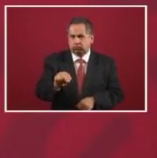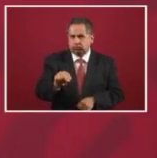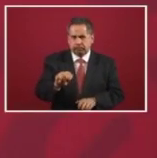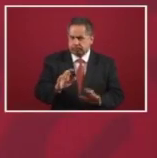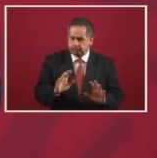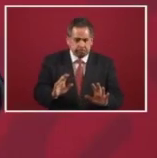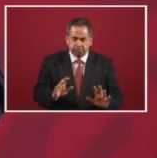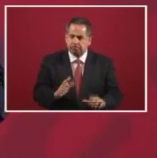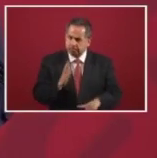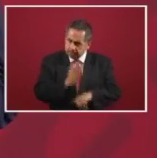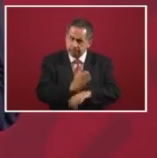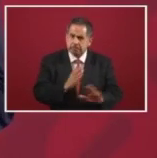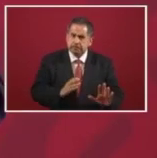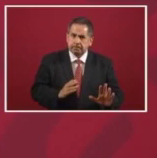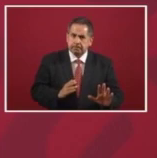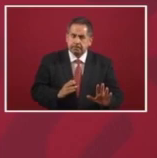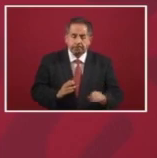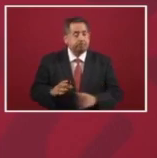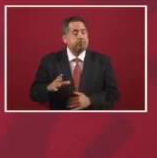Existen